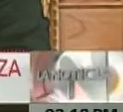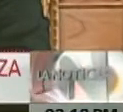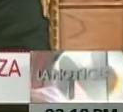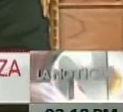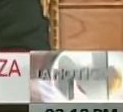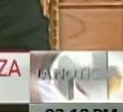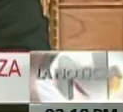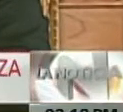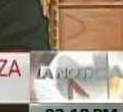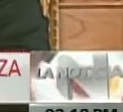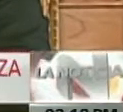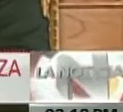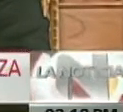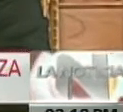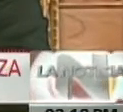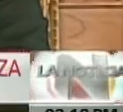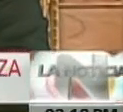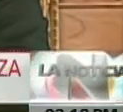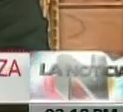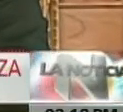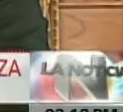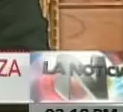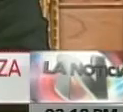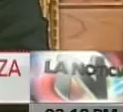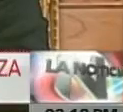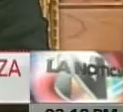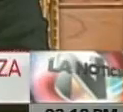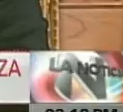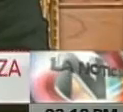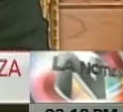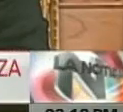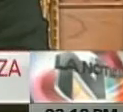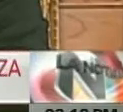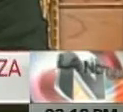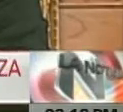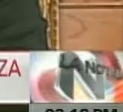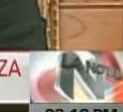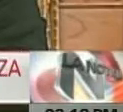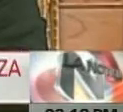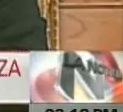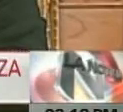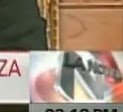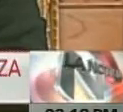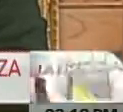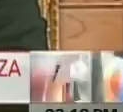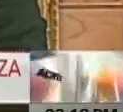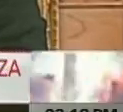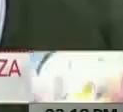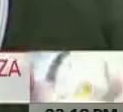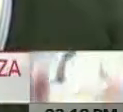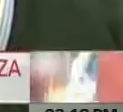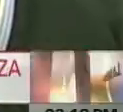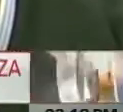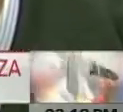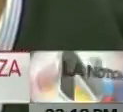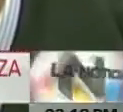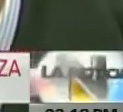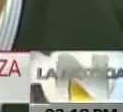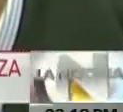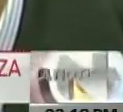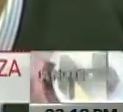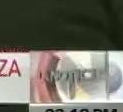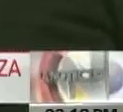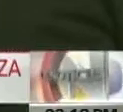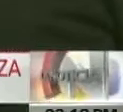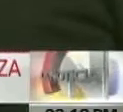Compañero Eulogio, compañero Merente también, siempre estudioso, tiene un conjunto de ideas bien buenas para acelerar el desarrollo del